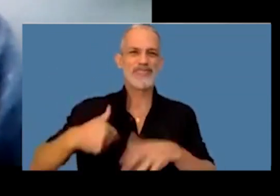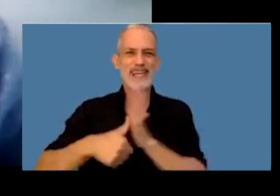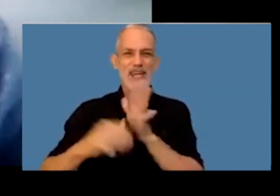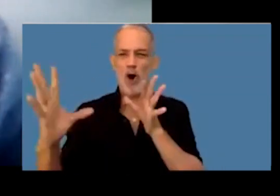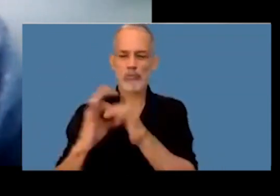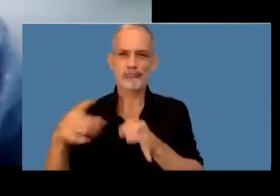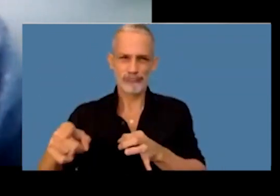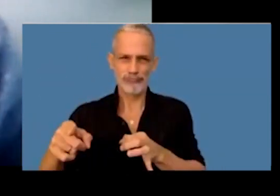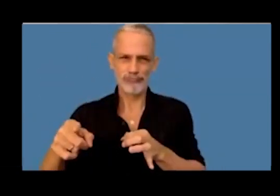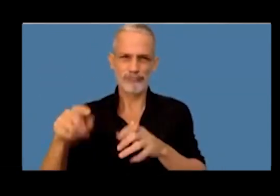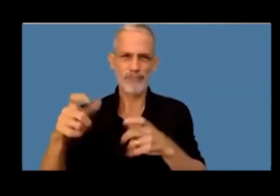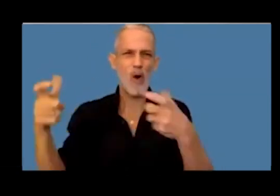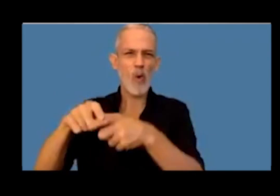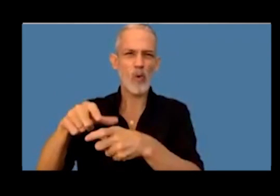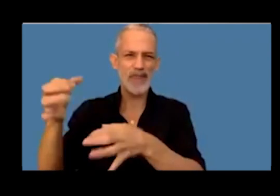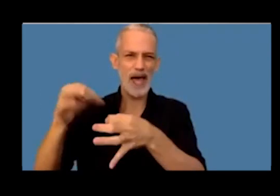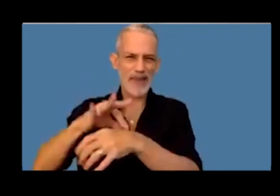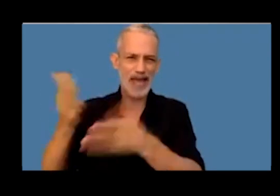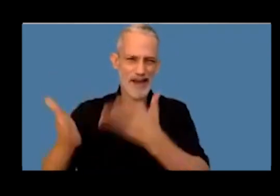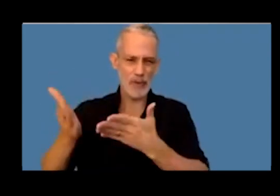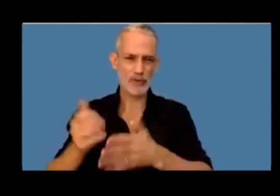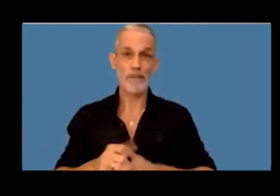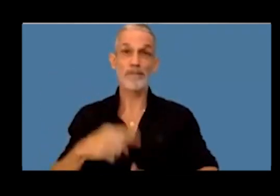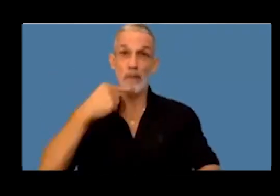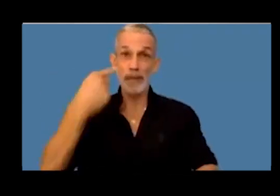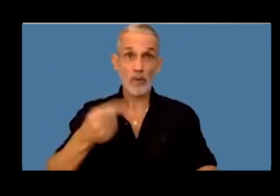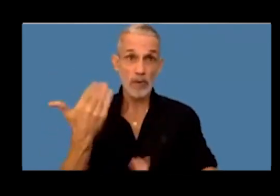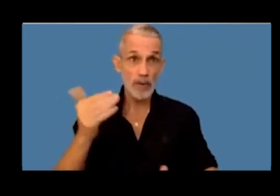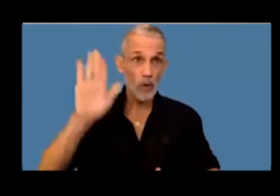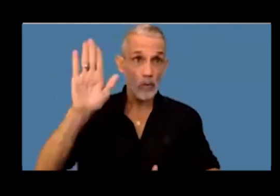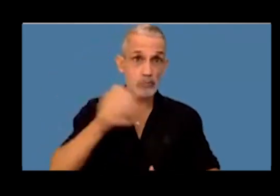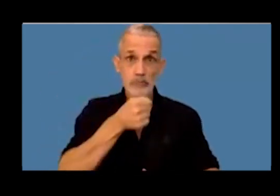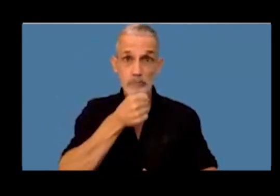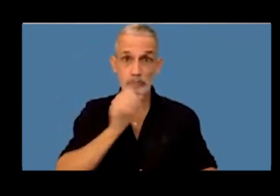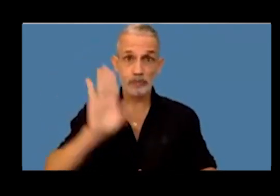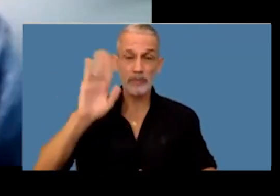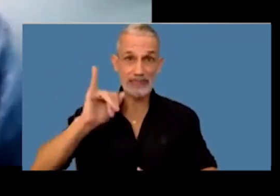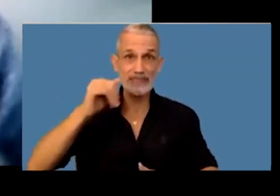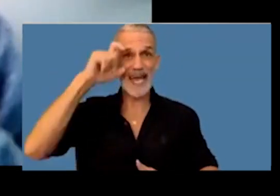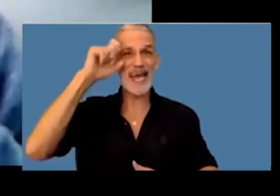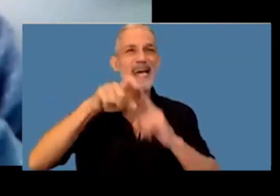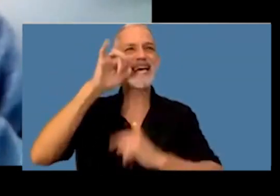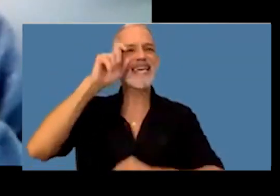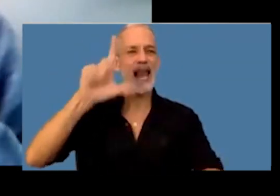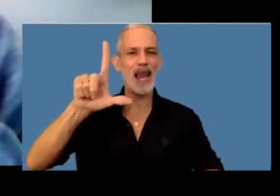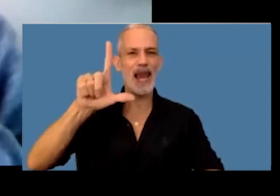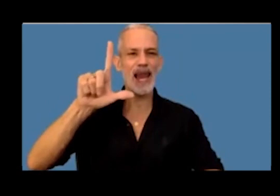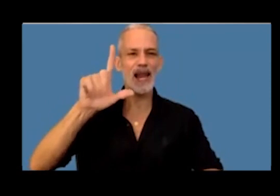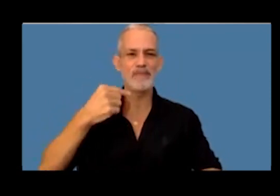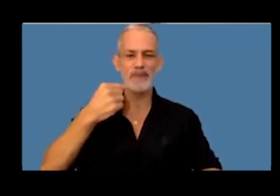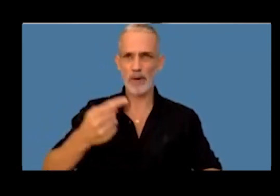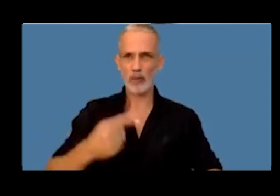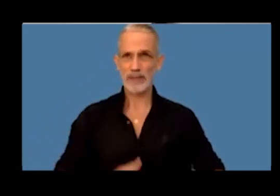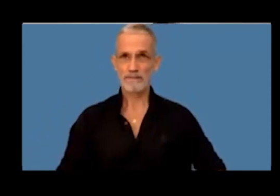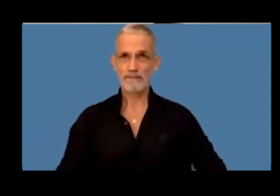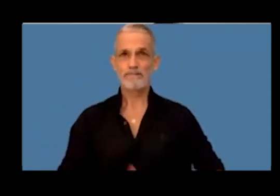domicilio. Hola, ¿puedo hacer una pregunta? Sí, Ezequiel, sí. Sí, Ezequiel. Por favor. Muchísimas gracias. Bueno, yo